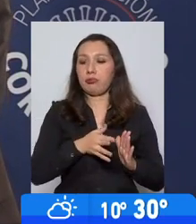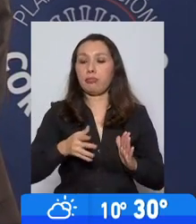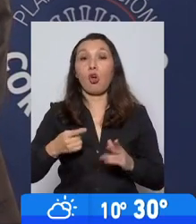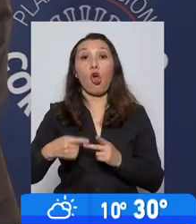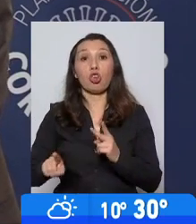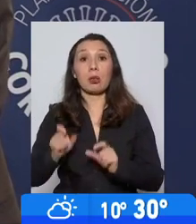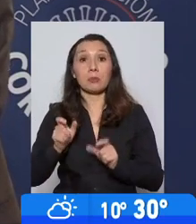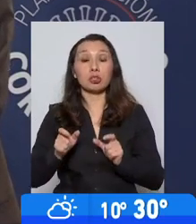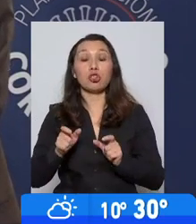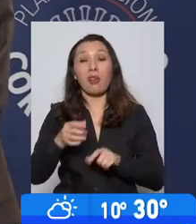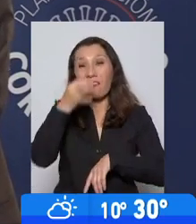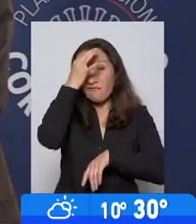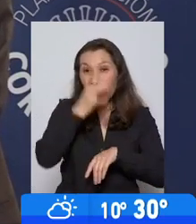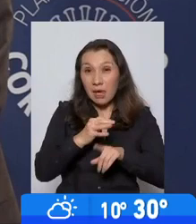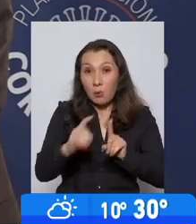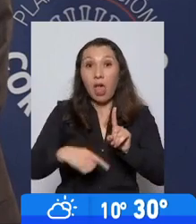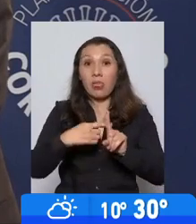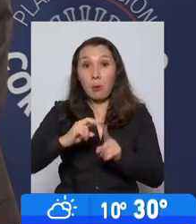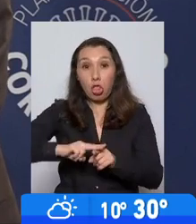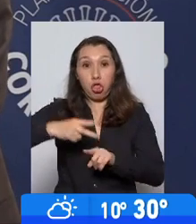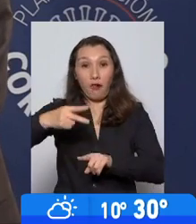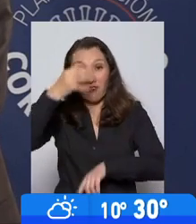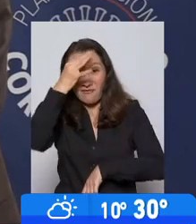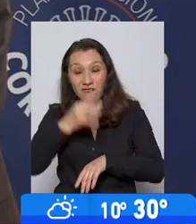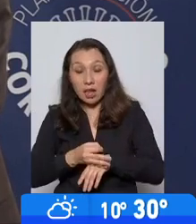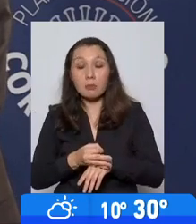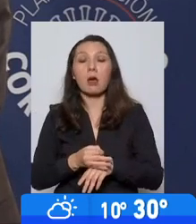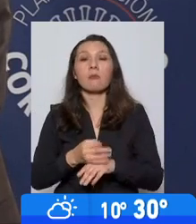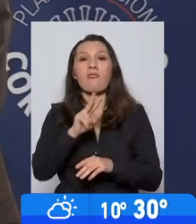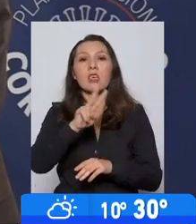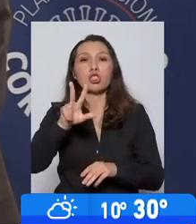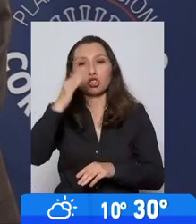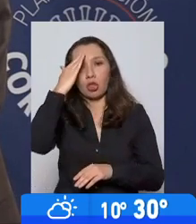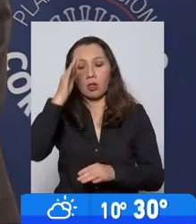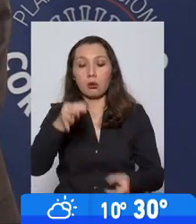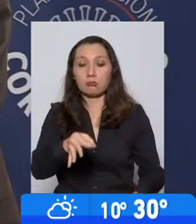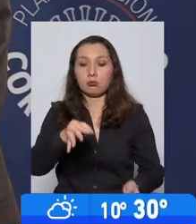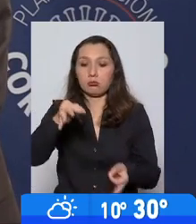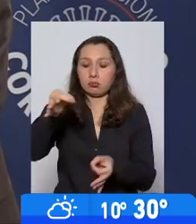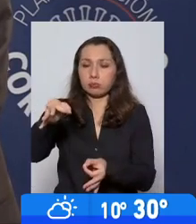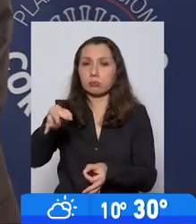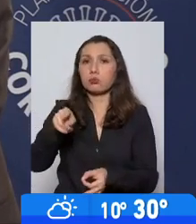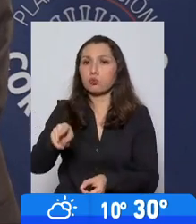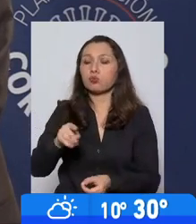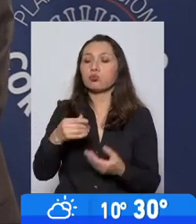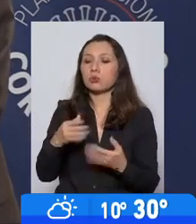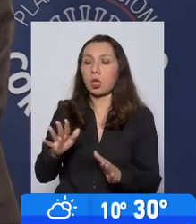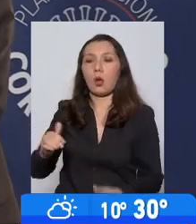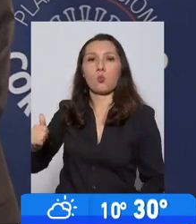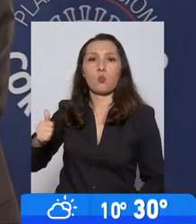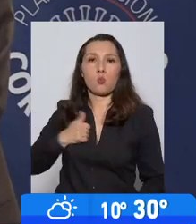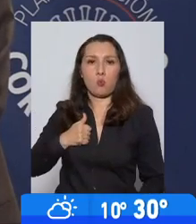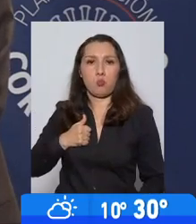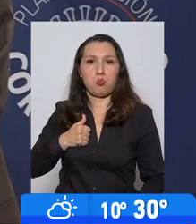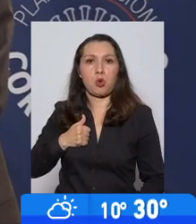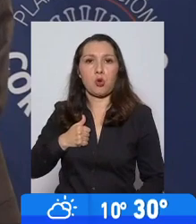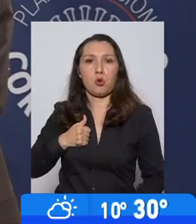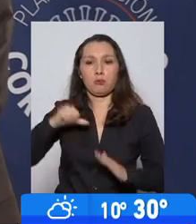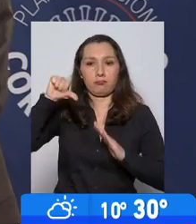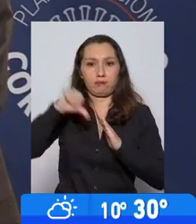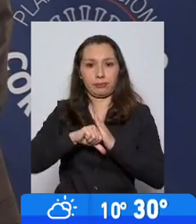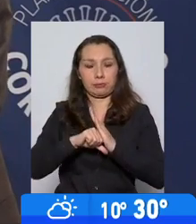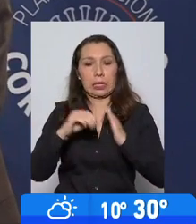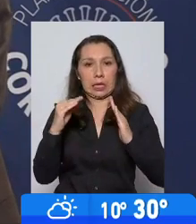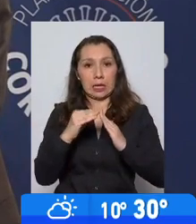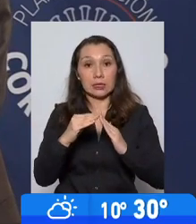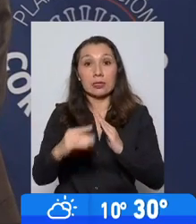inmunosuprimidos, 28 días. Y con eso nosotros le vamos a entregar un carnet que dice, mire, usted efectivamente ya cumplió con la